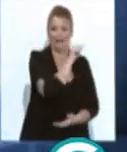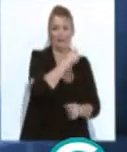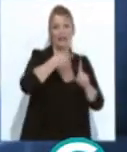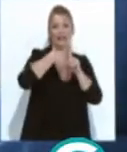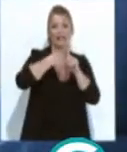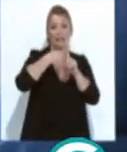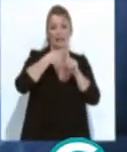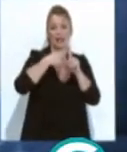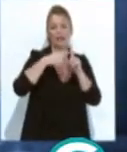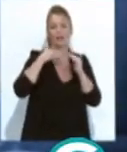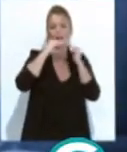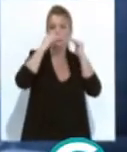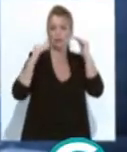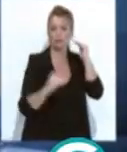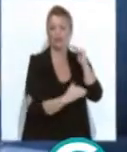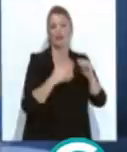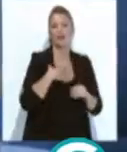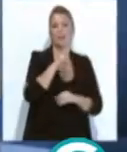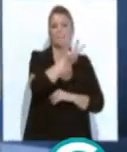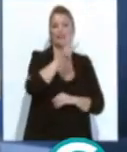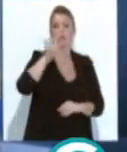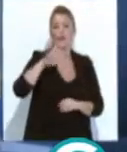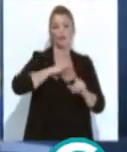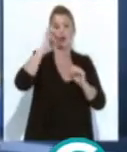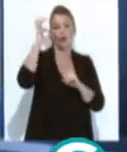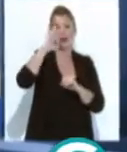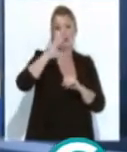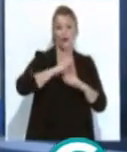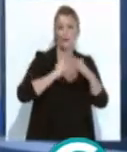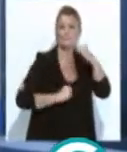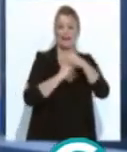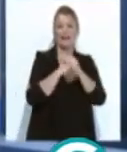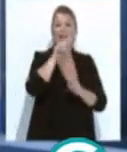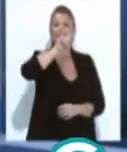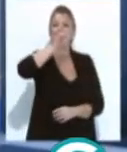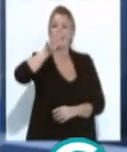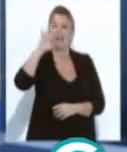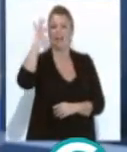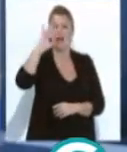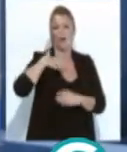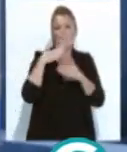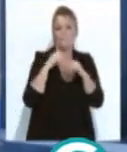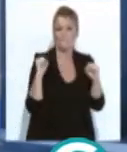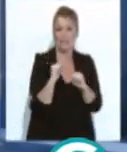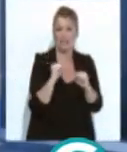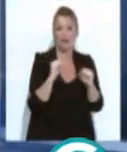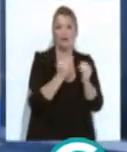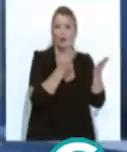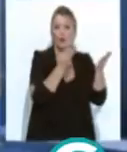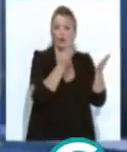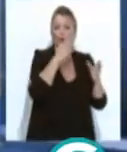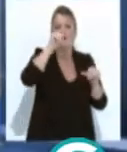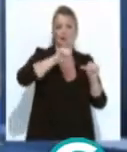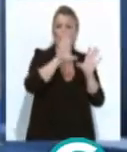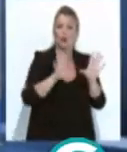temperaturas en descenso, que marcarán entre los 24 grados de máxima y los 13 grados de mínima. Los vientos soplarán del suroeste y